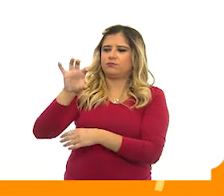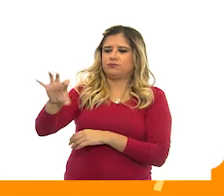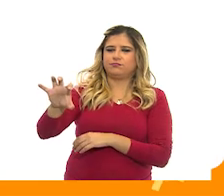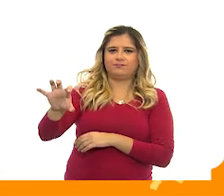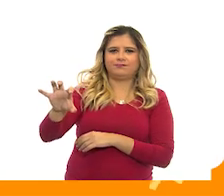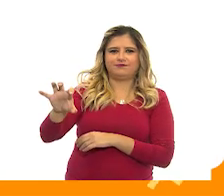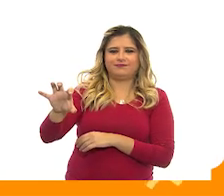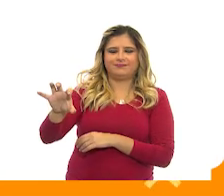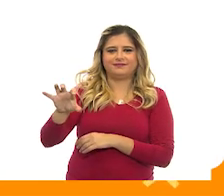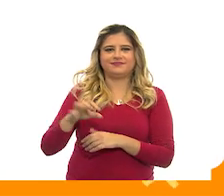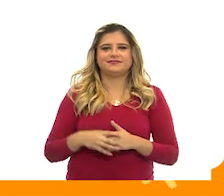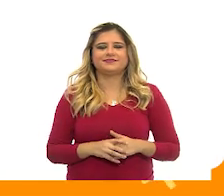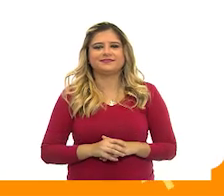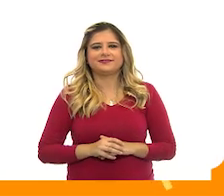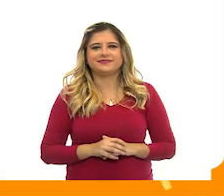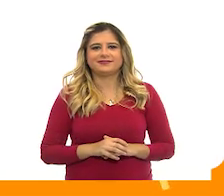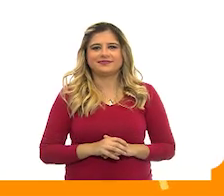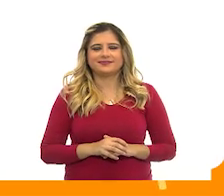este patrón.